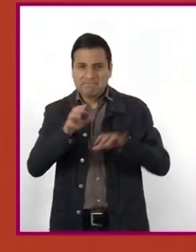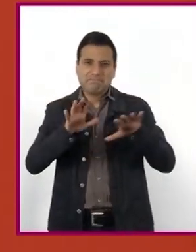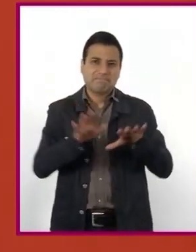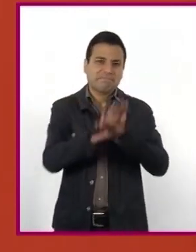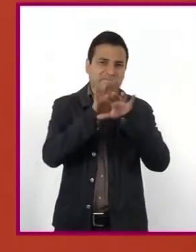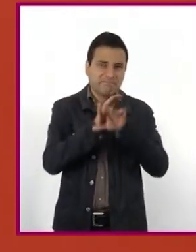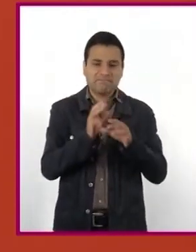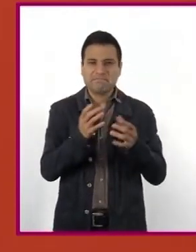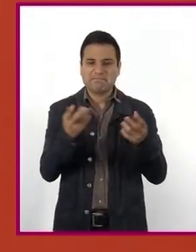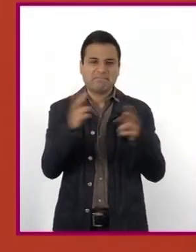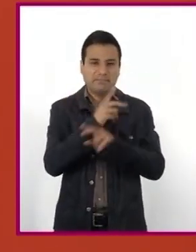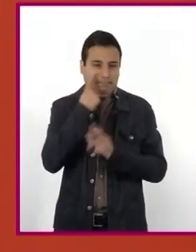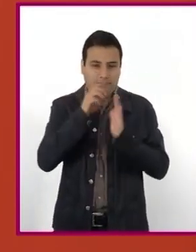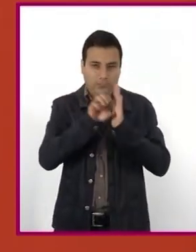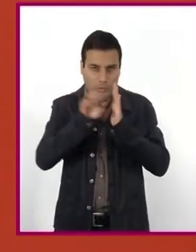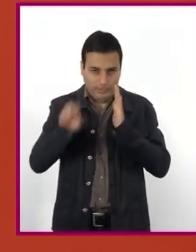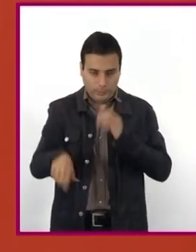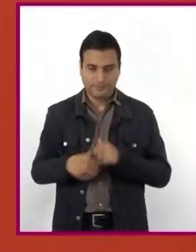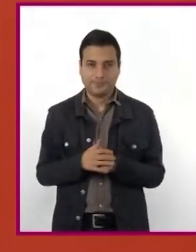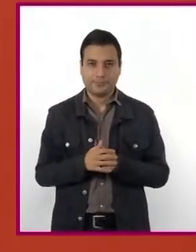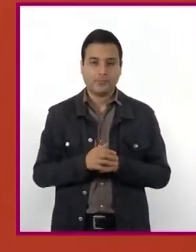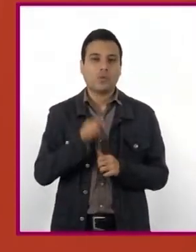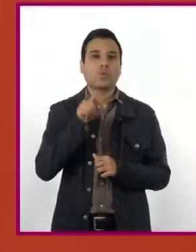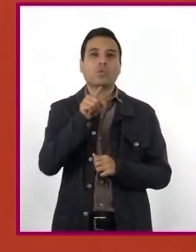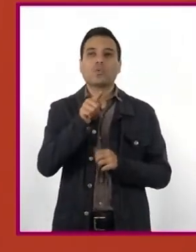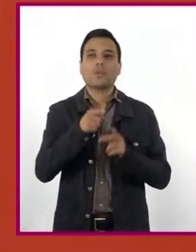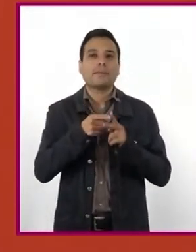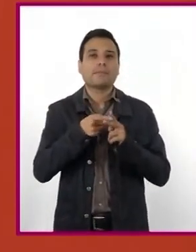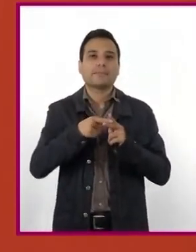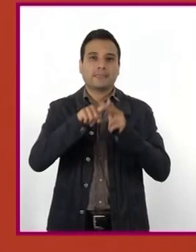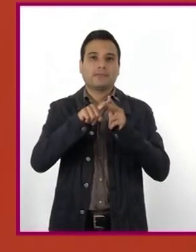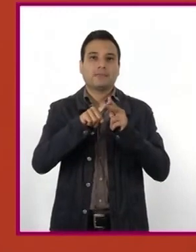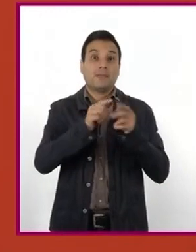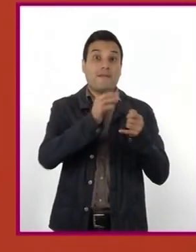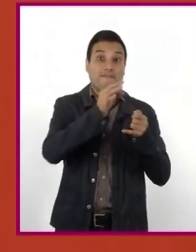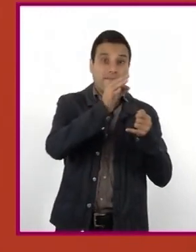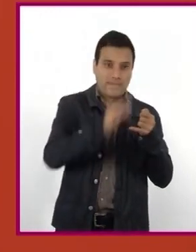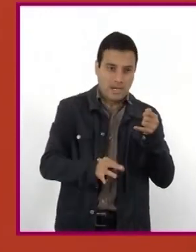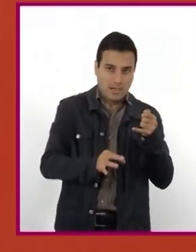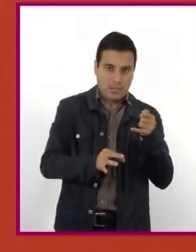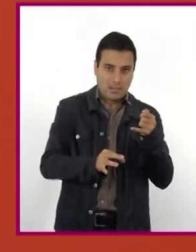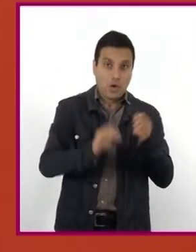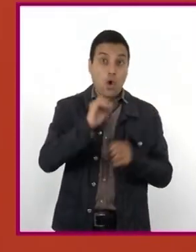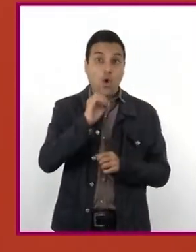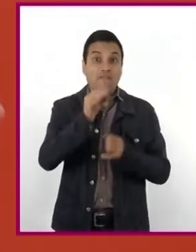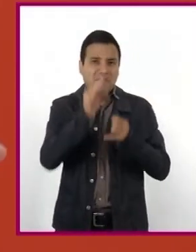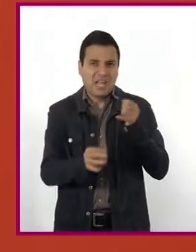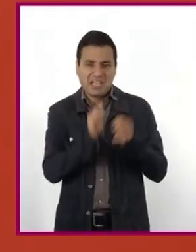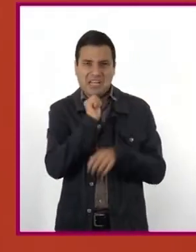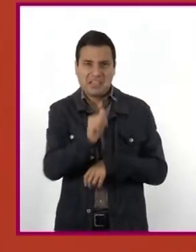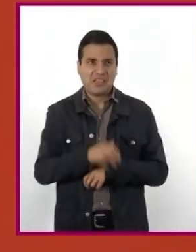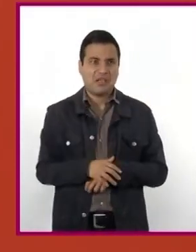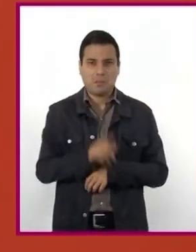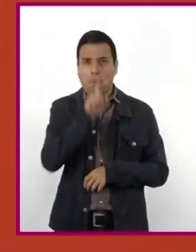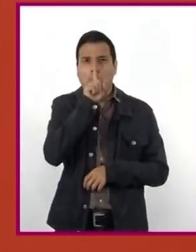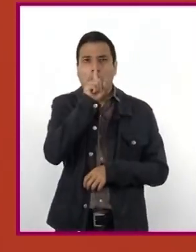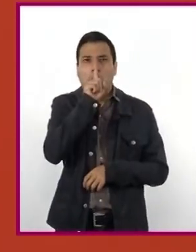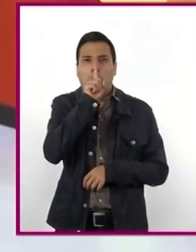otros efectos. Por ejemplo, pueden iniciar por el final o no contar un final y dejarlo